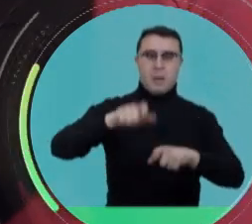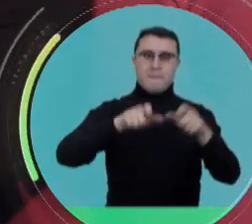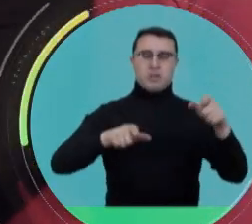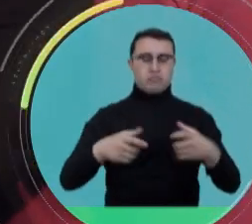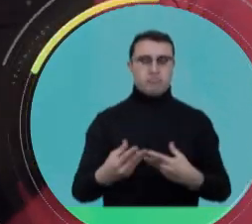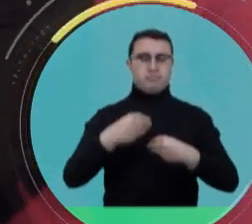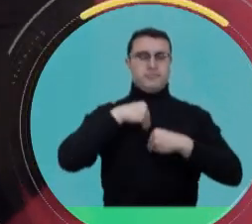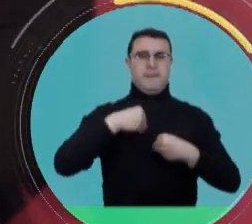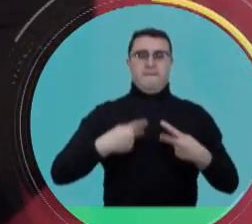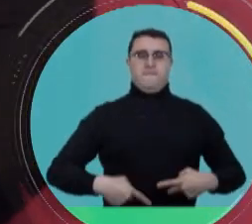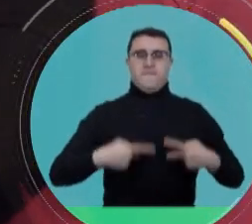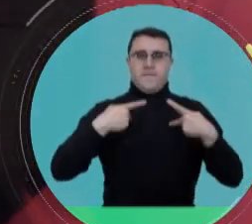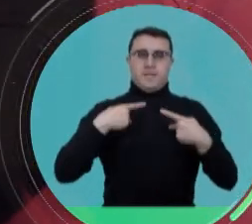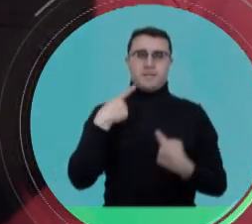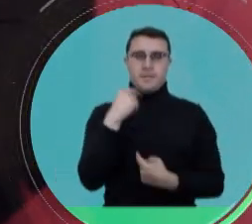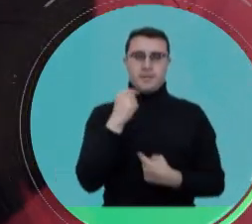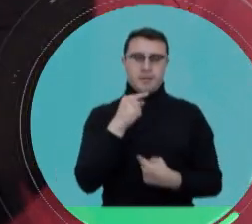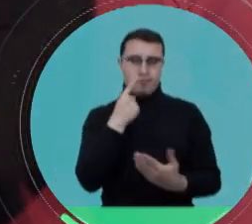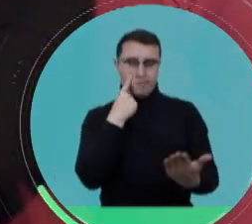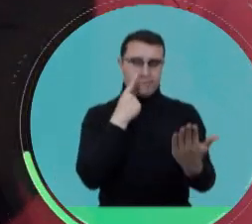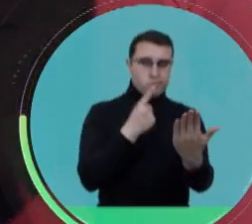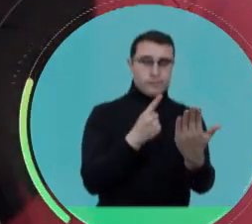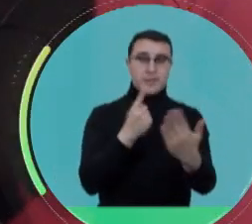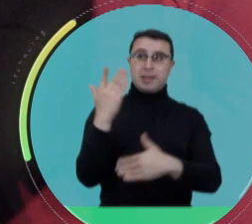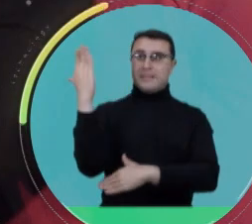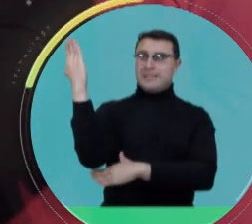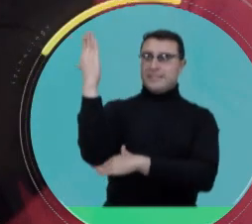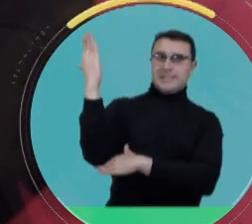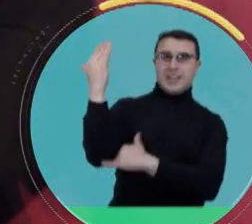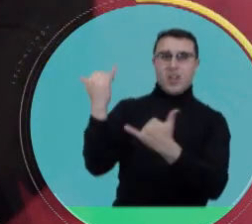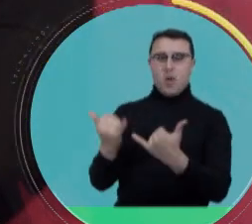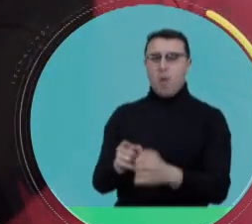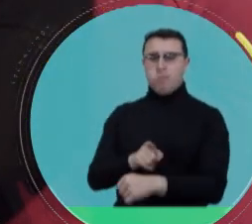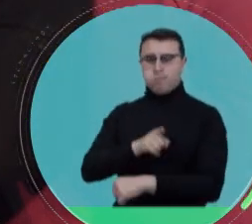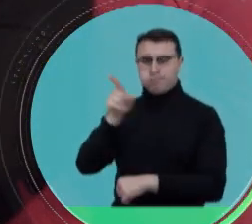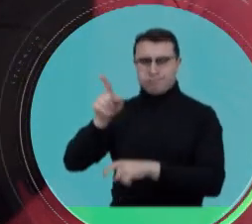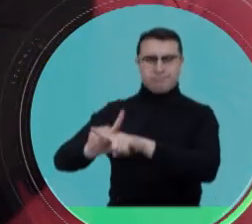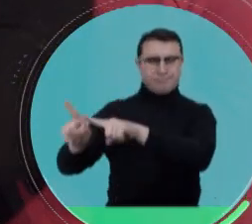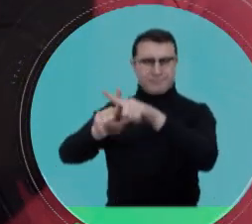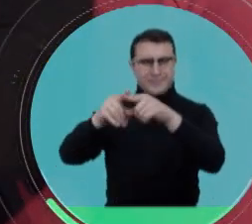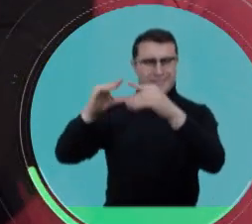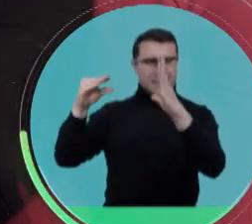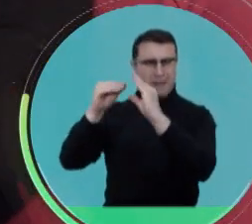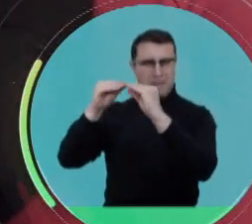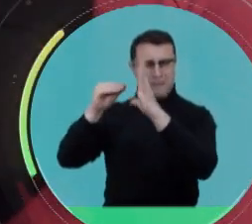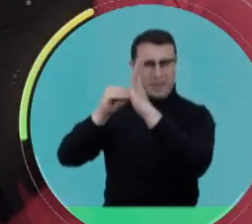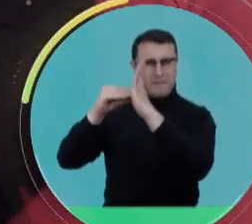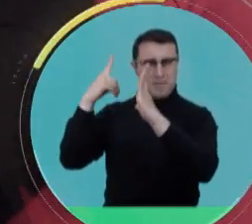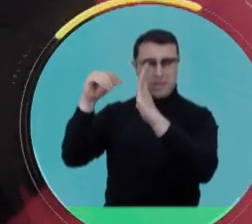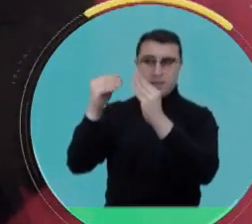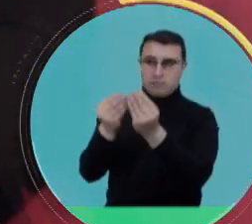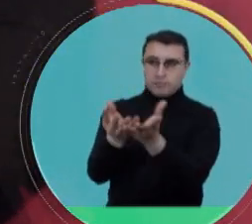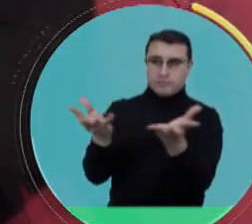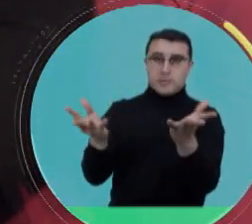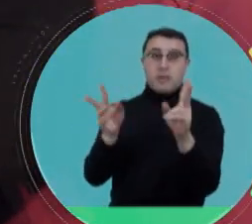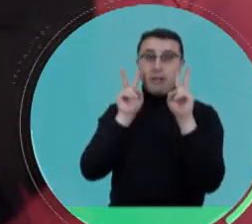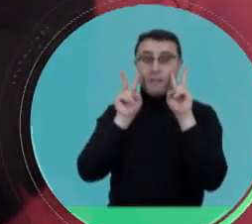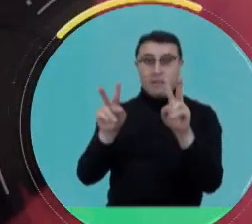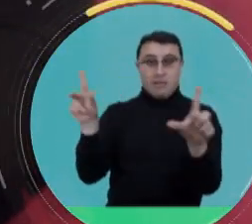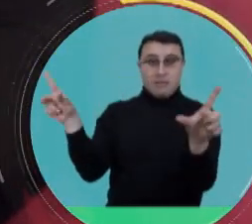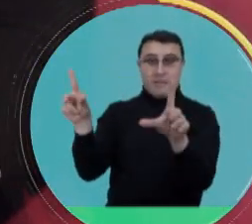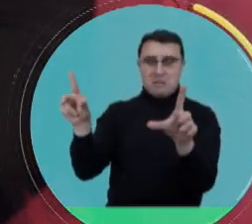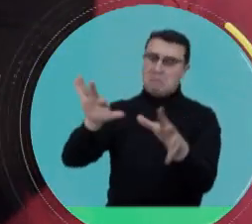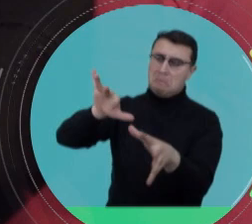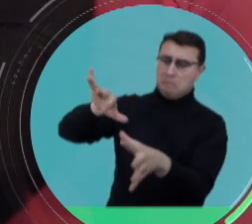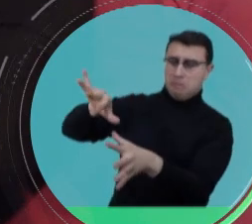ojo más digital que un y un ojo más cinematográfico por las plataformas ott y por todas esas plataformas digitales que un ojo